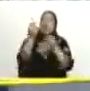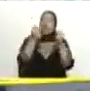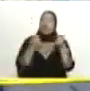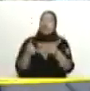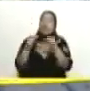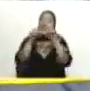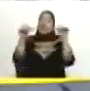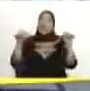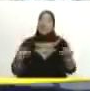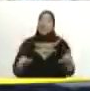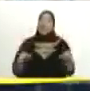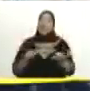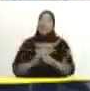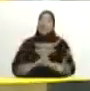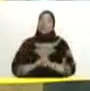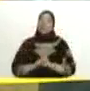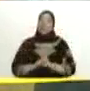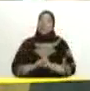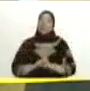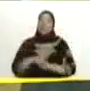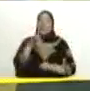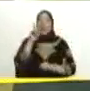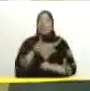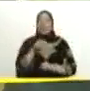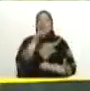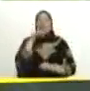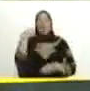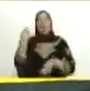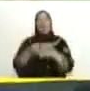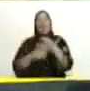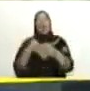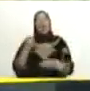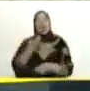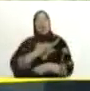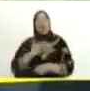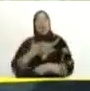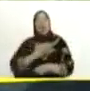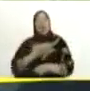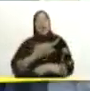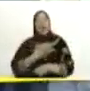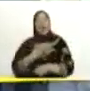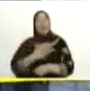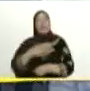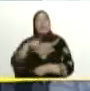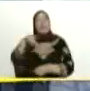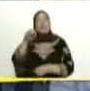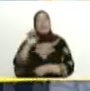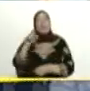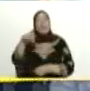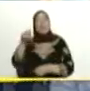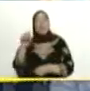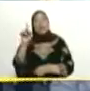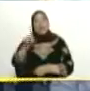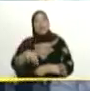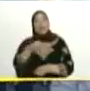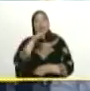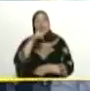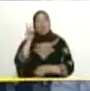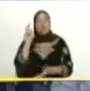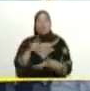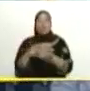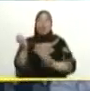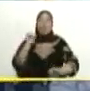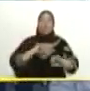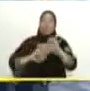sistema financiero. Está también con el alcalde Pepe Rangel, que ha, bueno, estado al